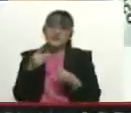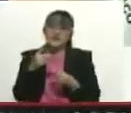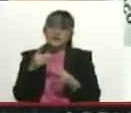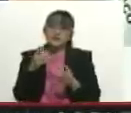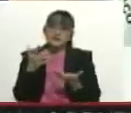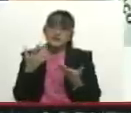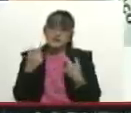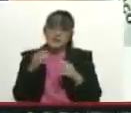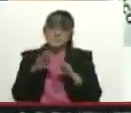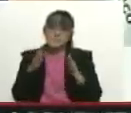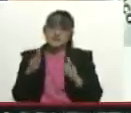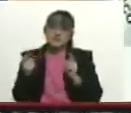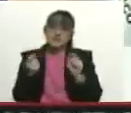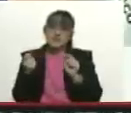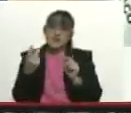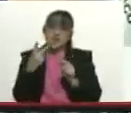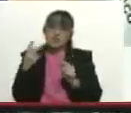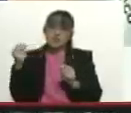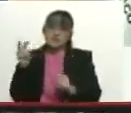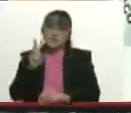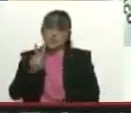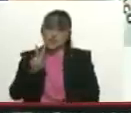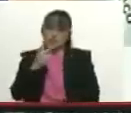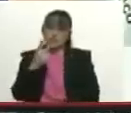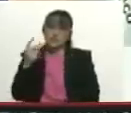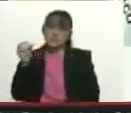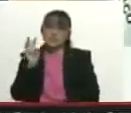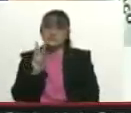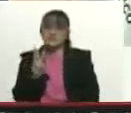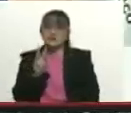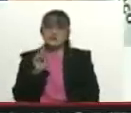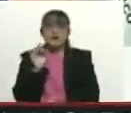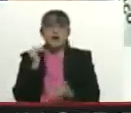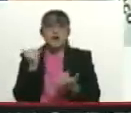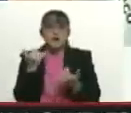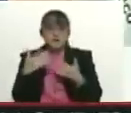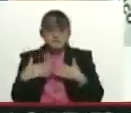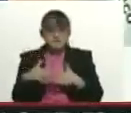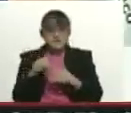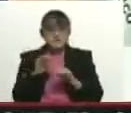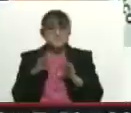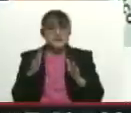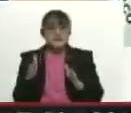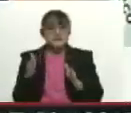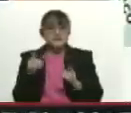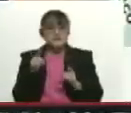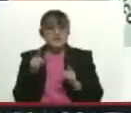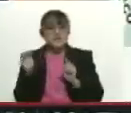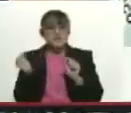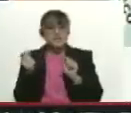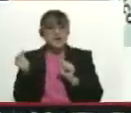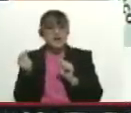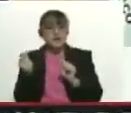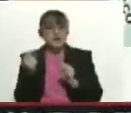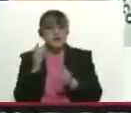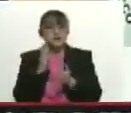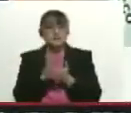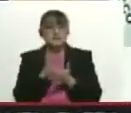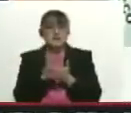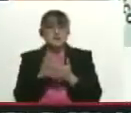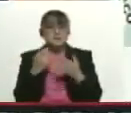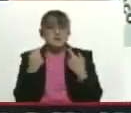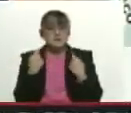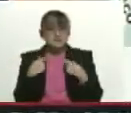intentos y esa mesa de diálogo, 2002-2003. Van a una mesa de diálogo, pero siempre tienen bajo la manga el